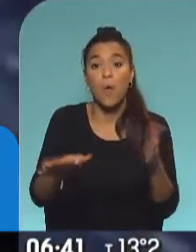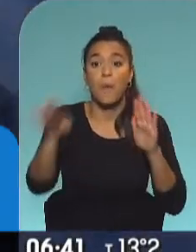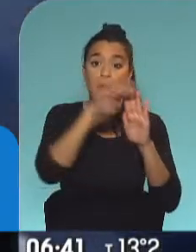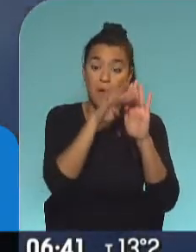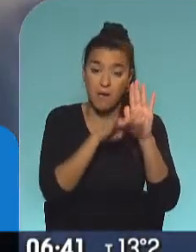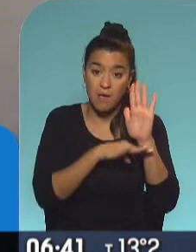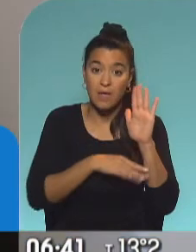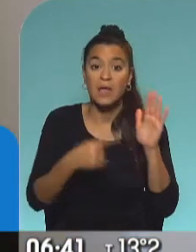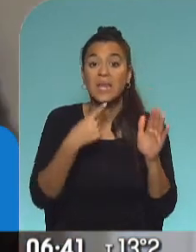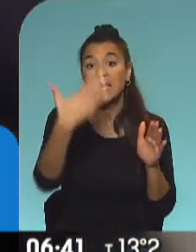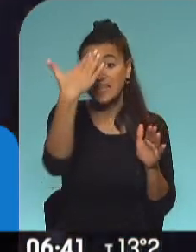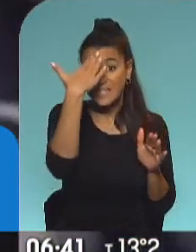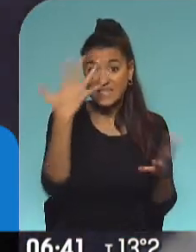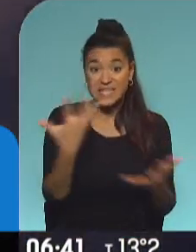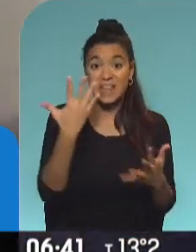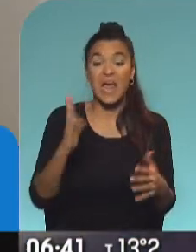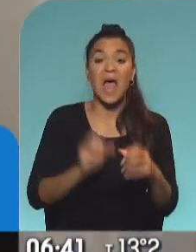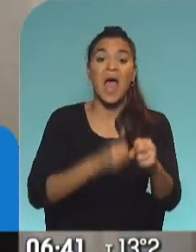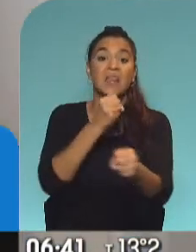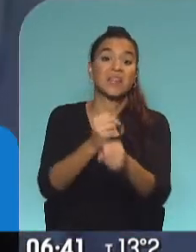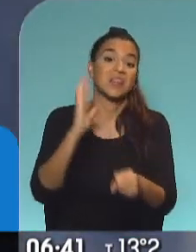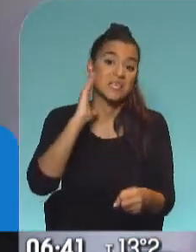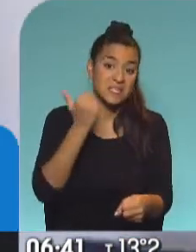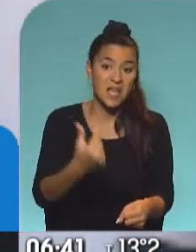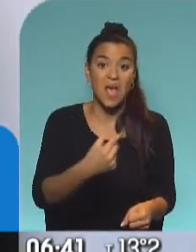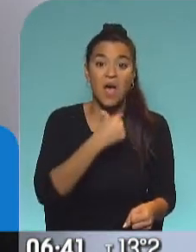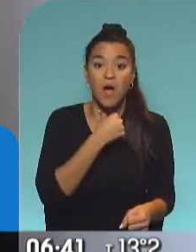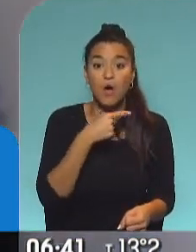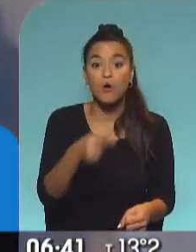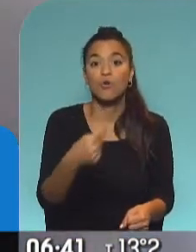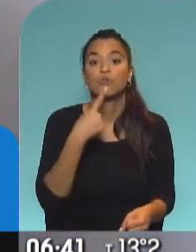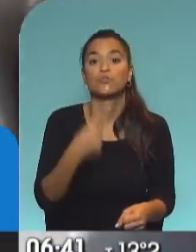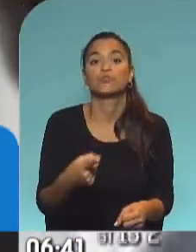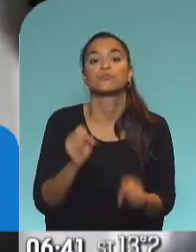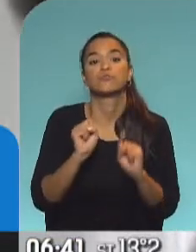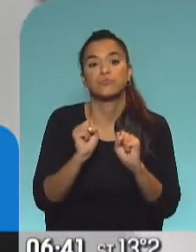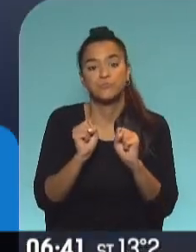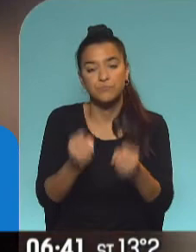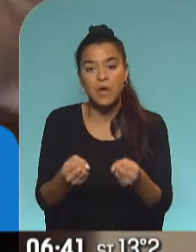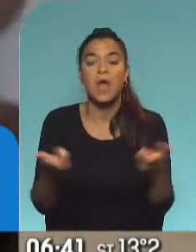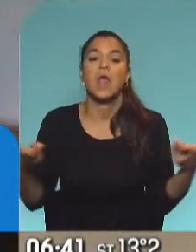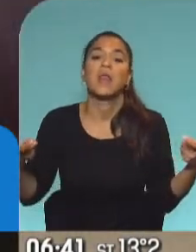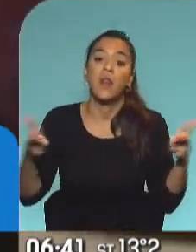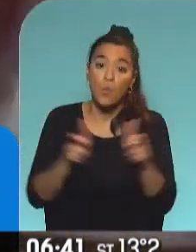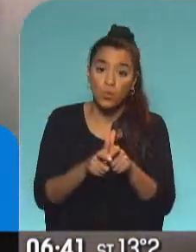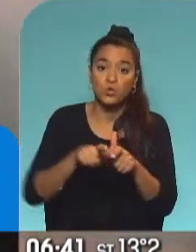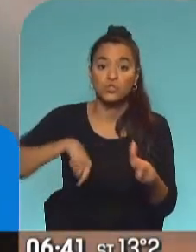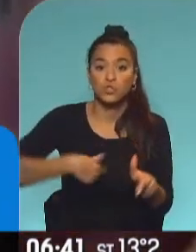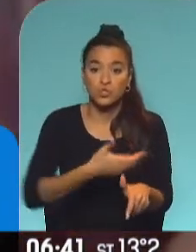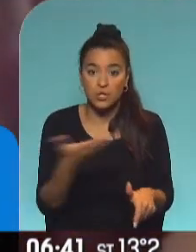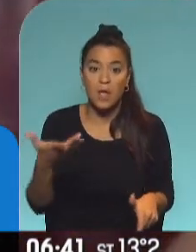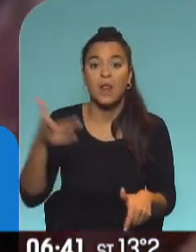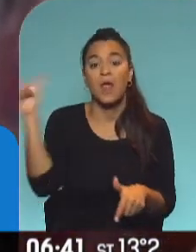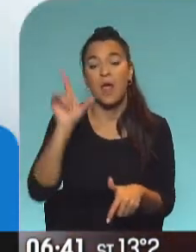se por estos 15 días hasta el 16 de agosto se van a suspender a restringir las reuniones sociales en todo el